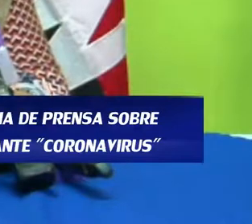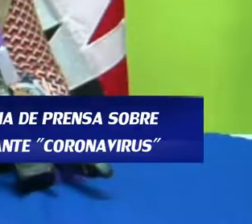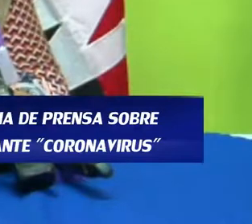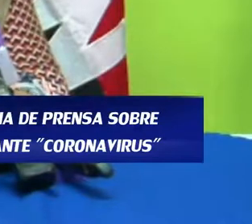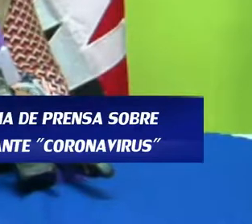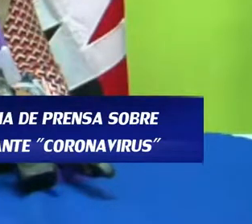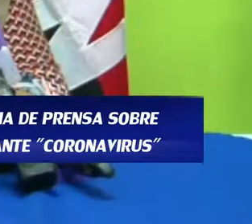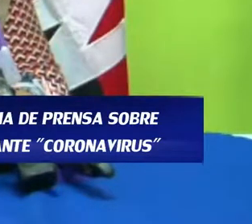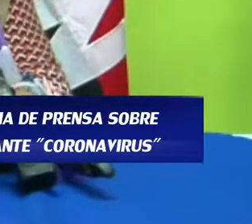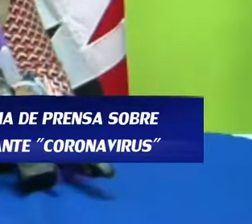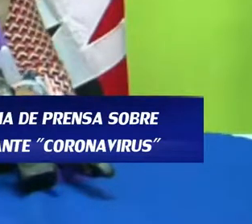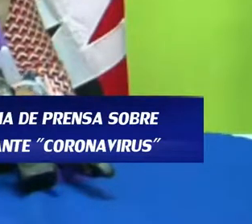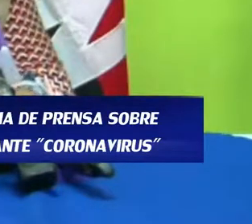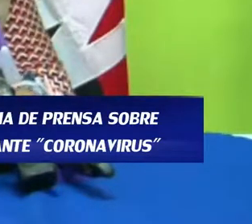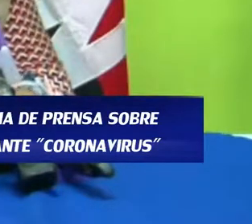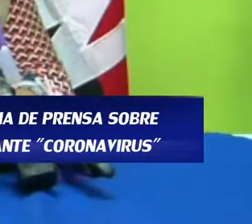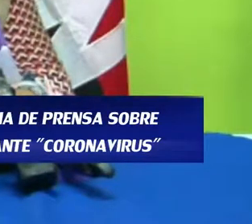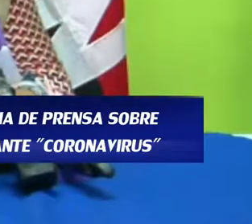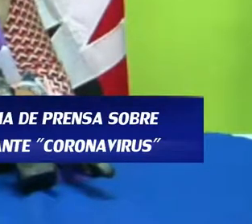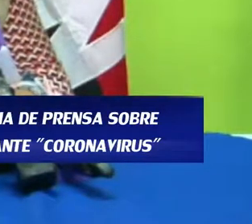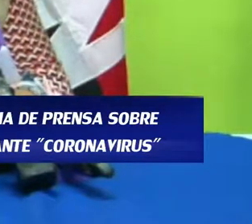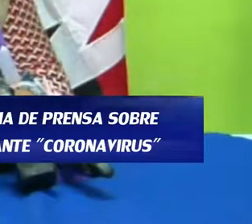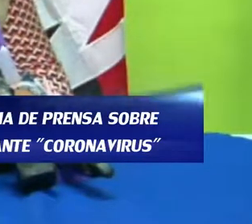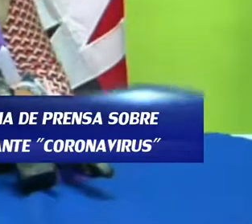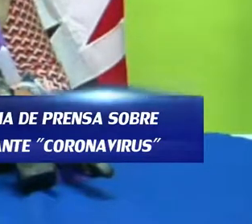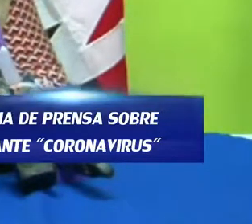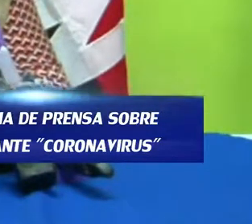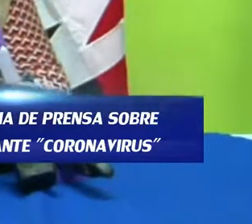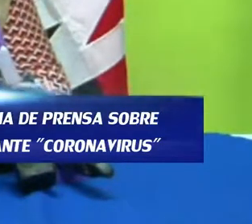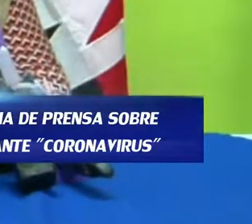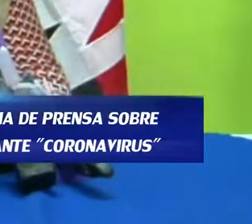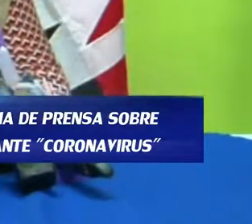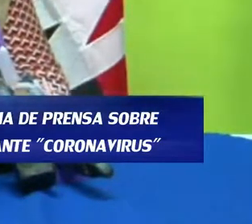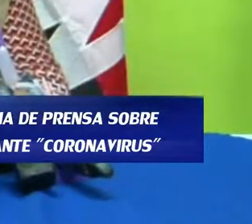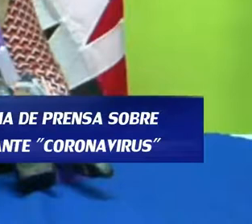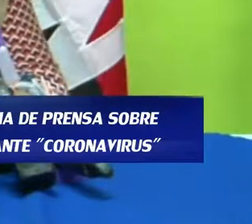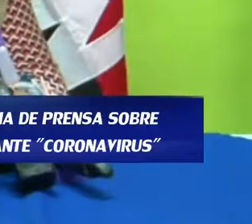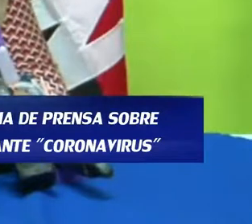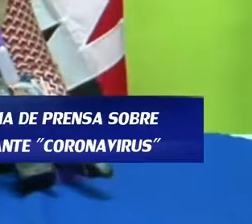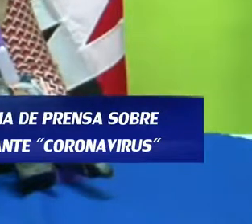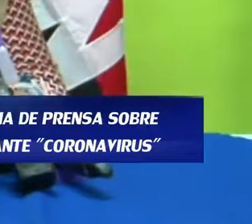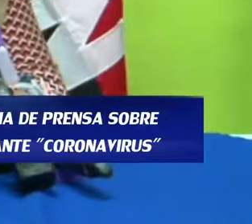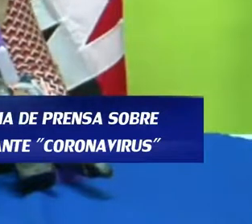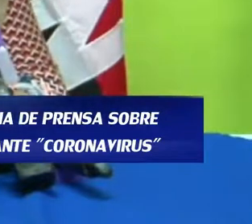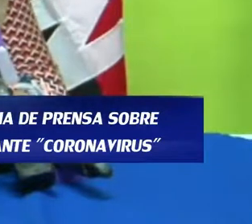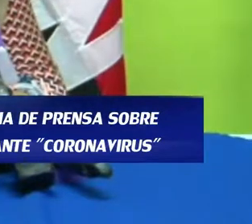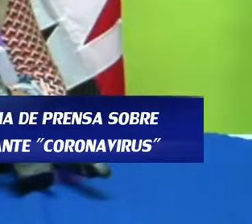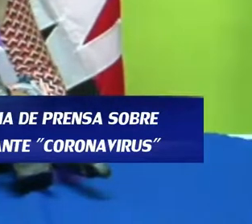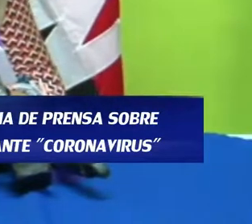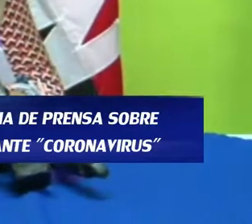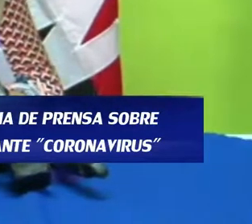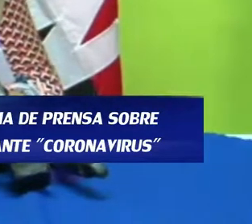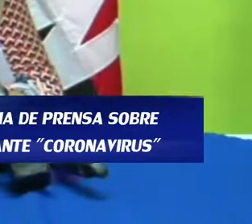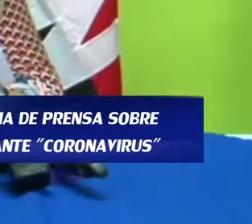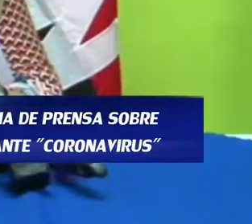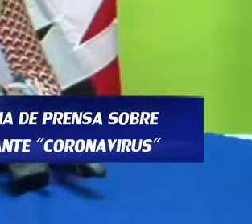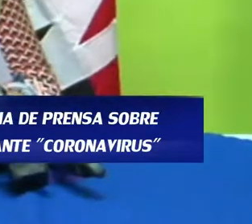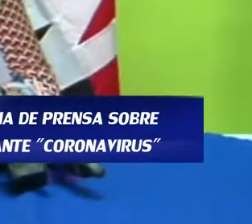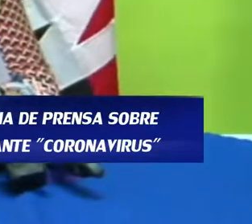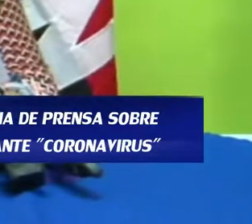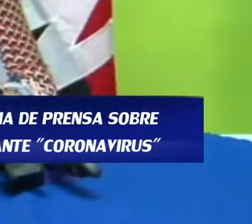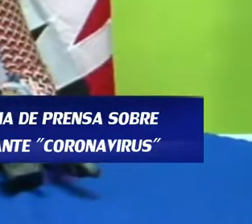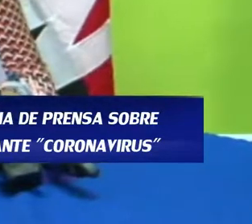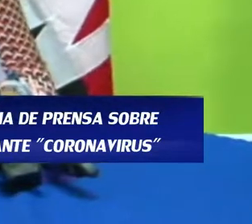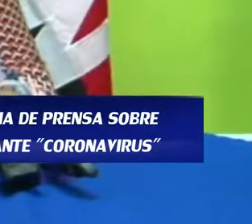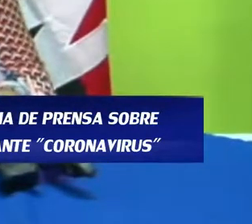porcentaje de un 2%. Se agrega un nuevo país a la reporte de casos confirmados. Pasamos de 23 a